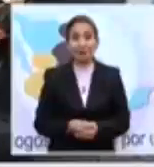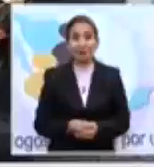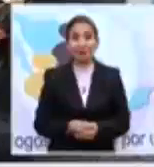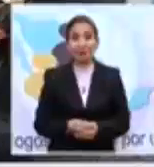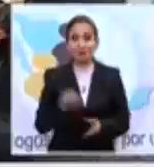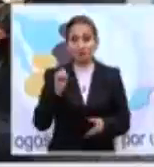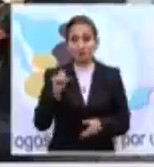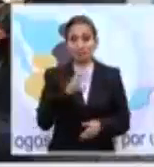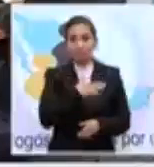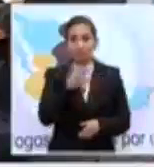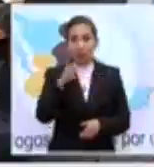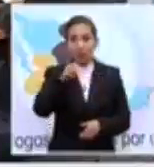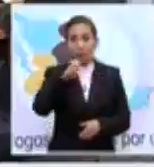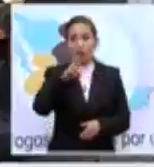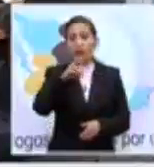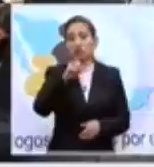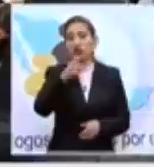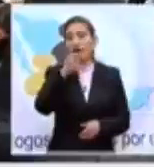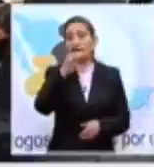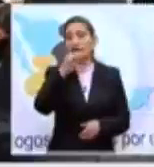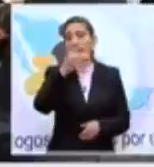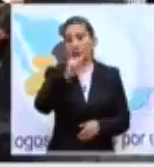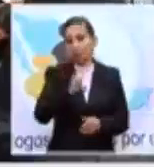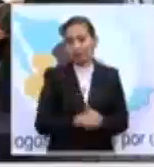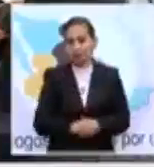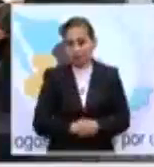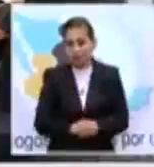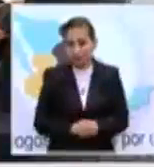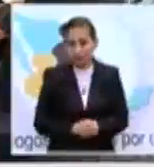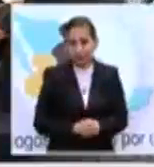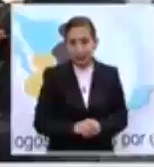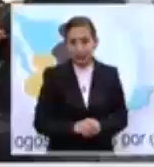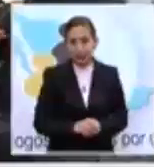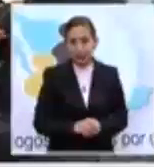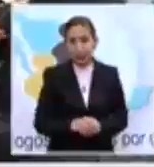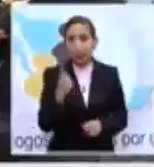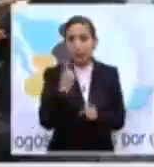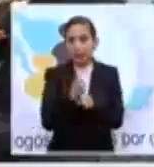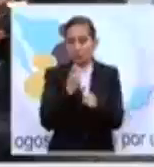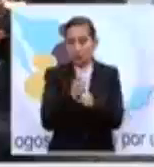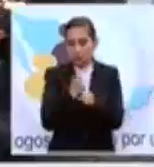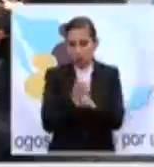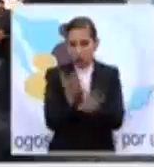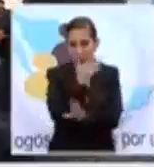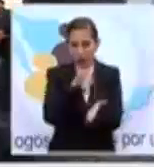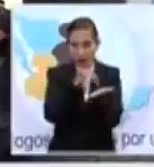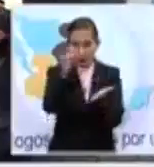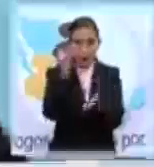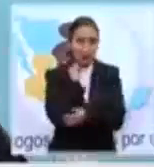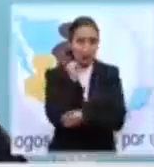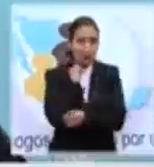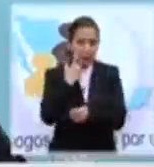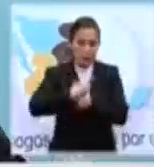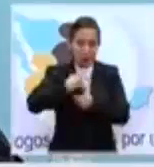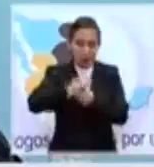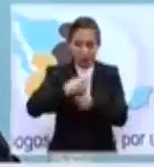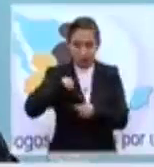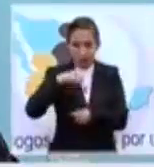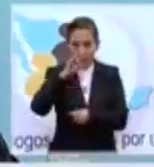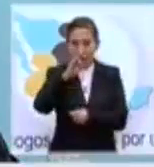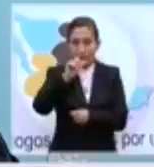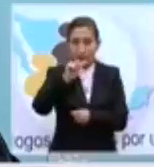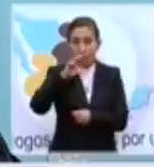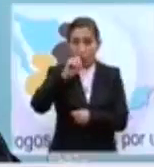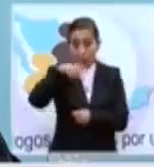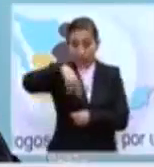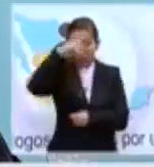Sí, bueno. Mauricio García, adelante. Sí, gracias. Bien, primero, antes que nada, agradecer al Senado la invitación que hacen a la FAO aquí en